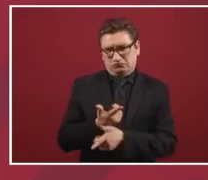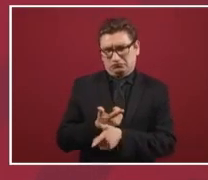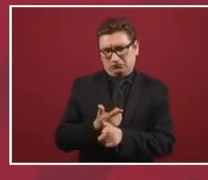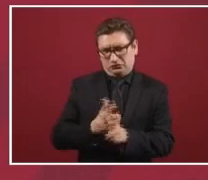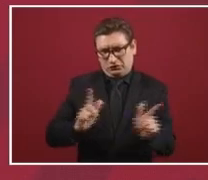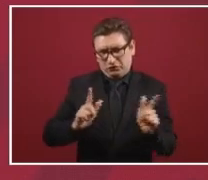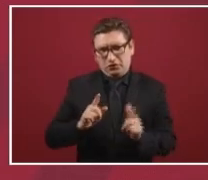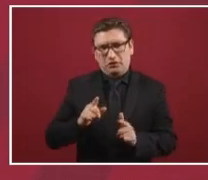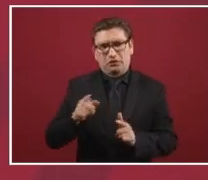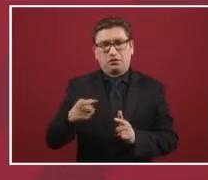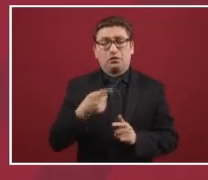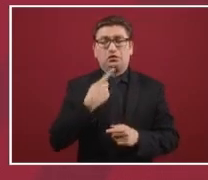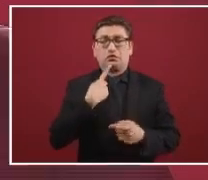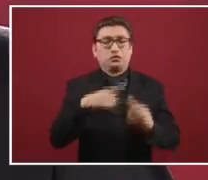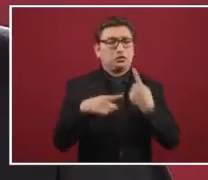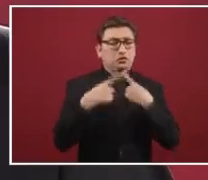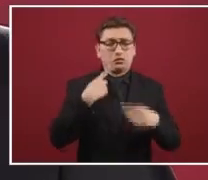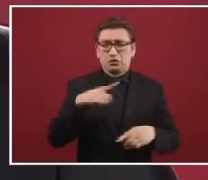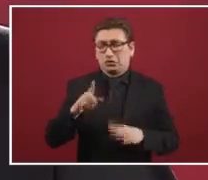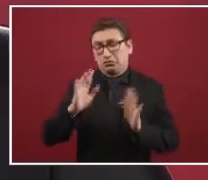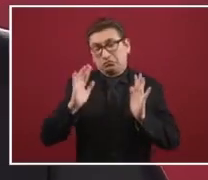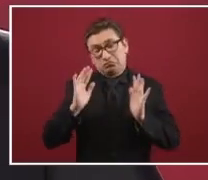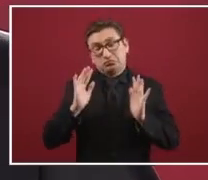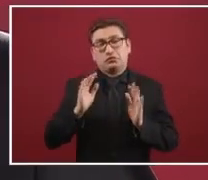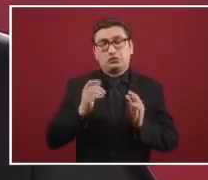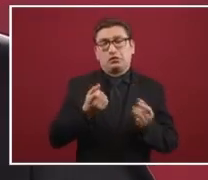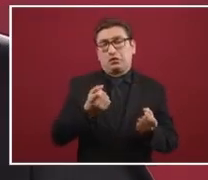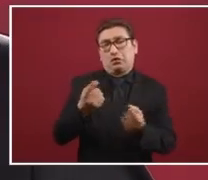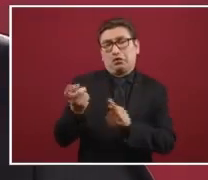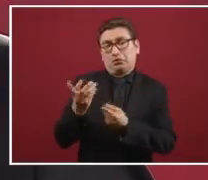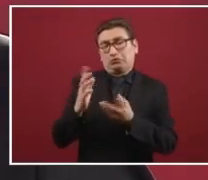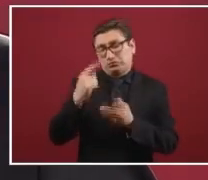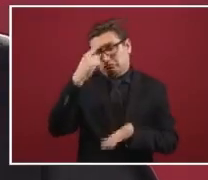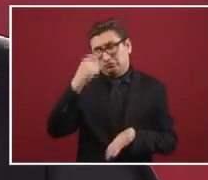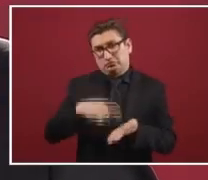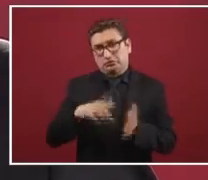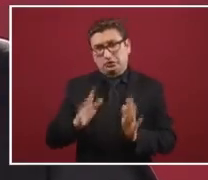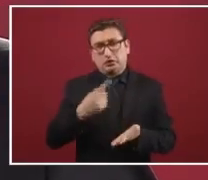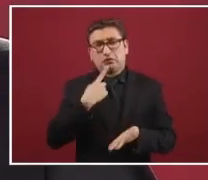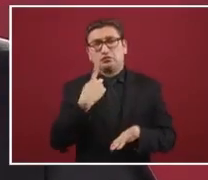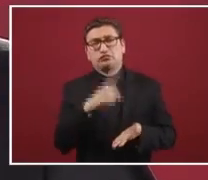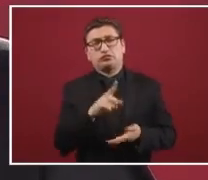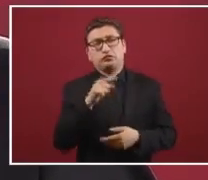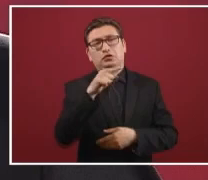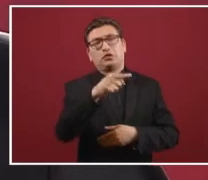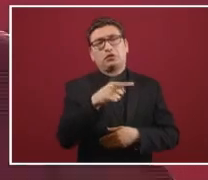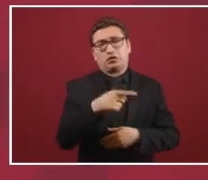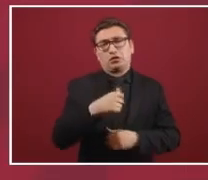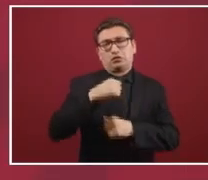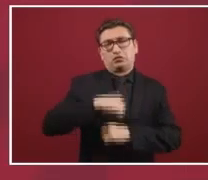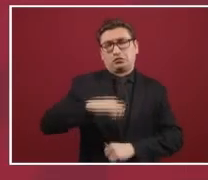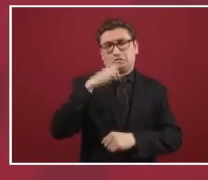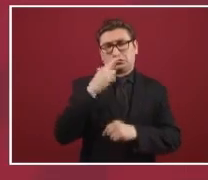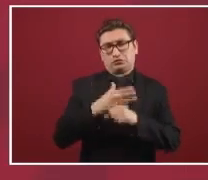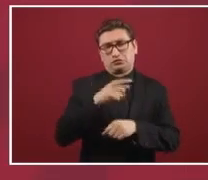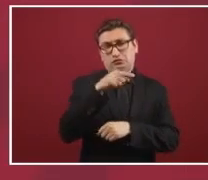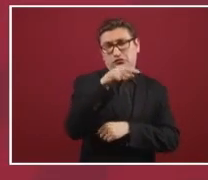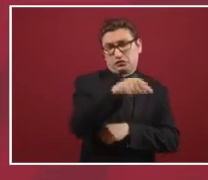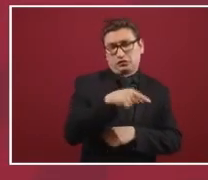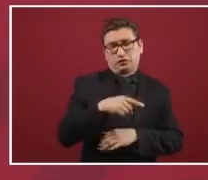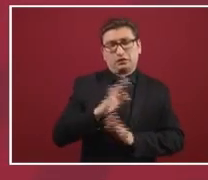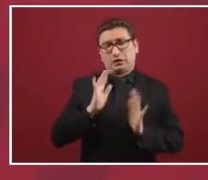se presenten las denuncias, que yo creo que ya se presentaron a la instancia correspondiente, y que